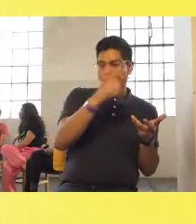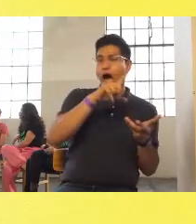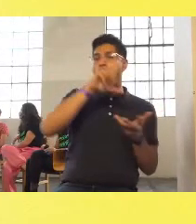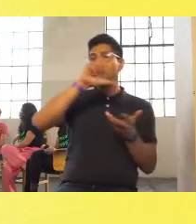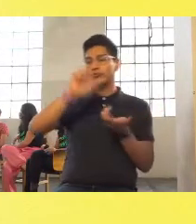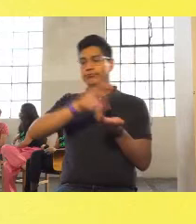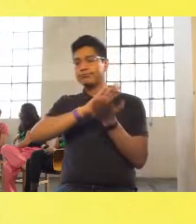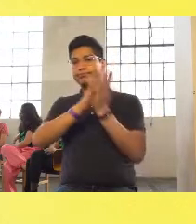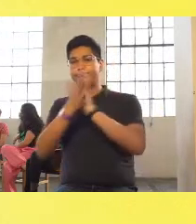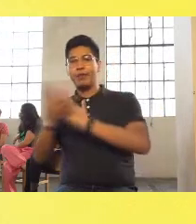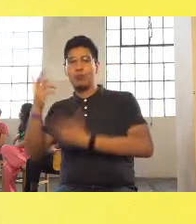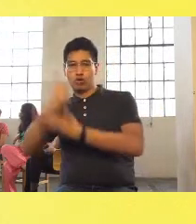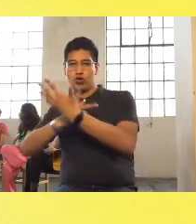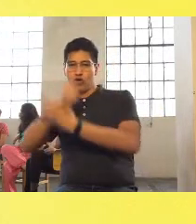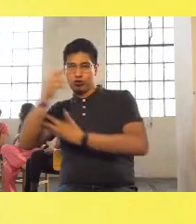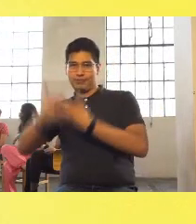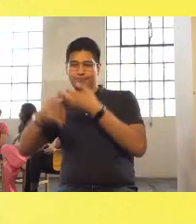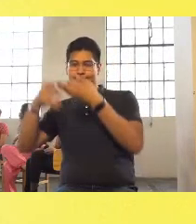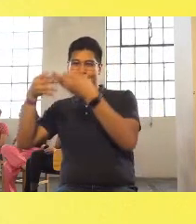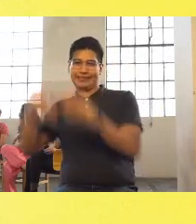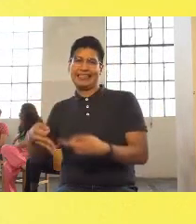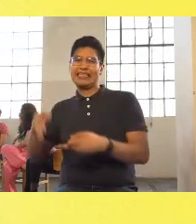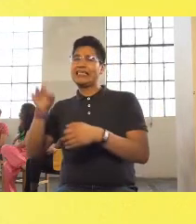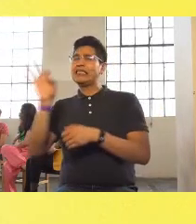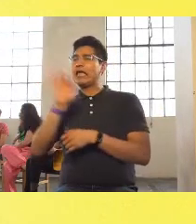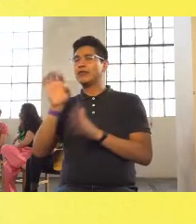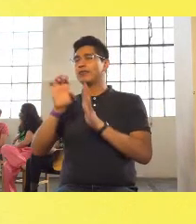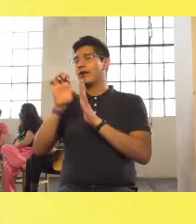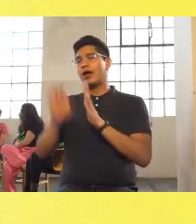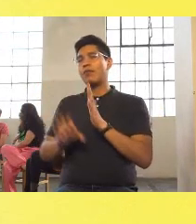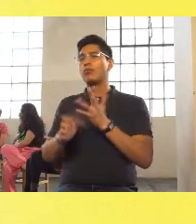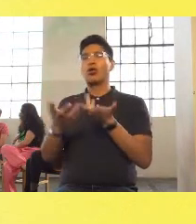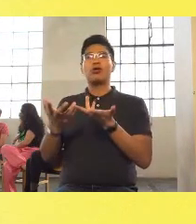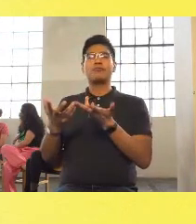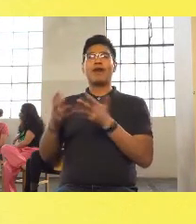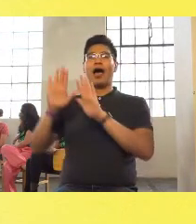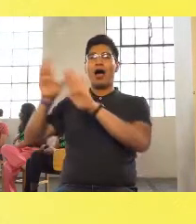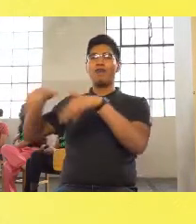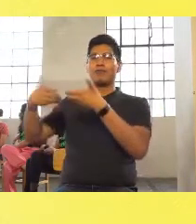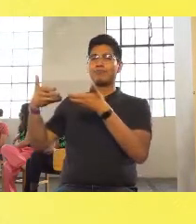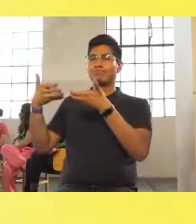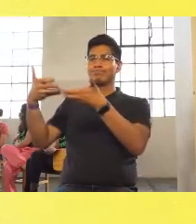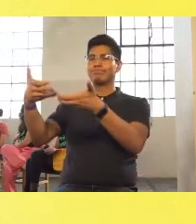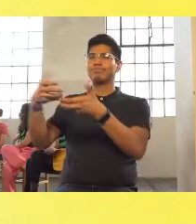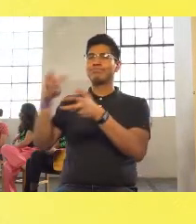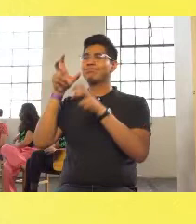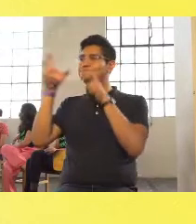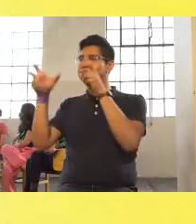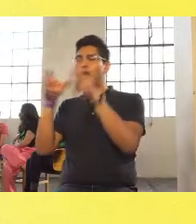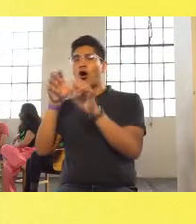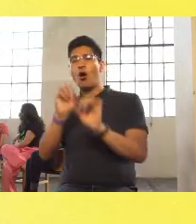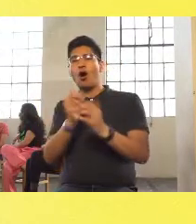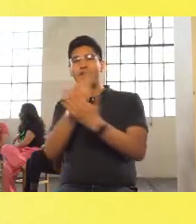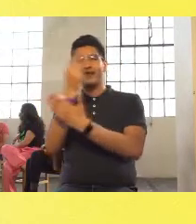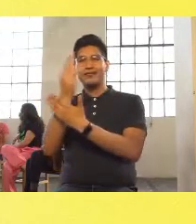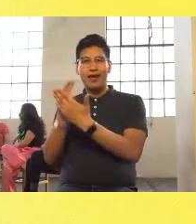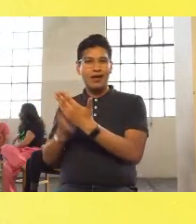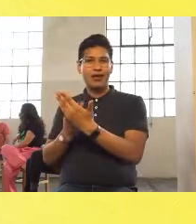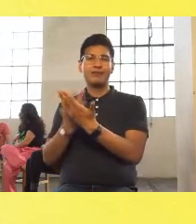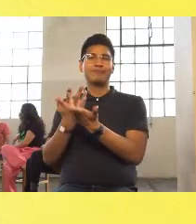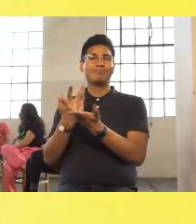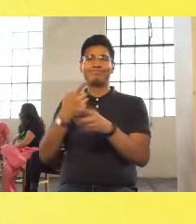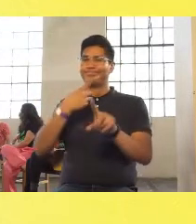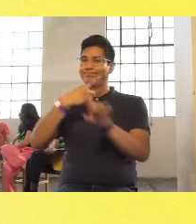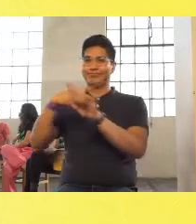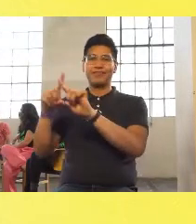sea un perifoneo, ya sea un método de diseño, ya sea